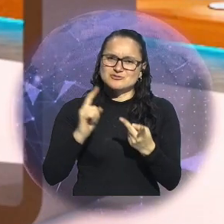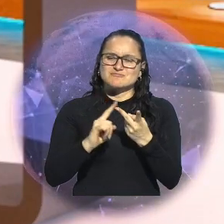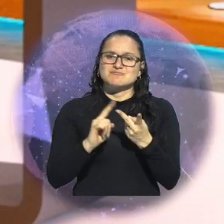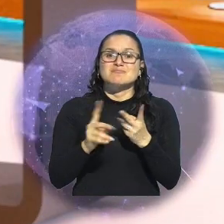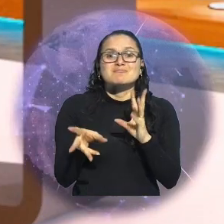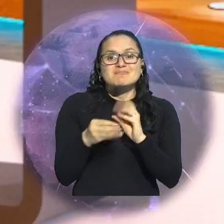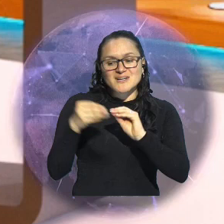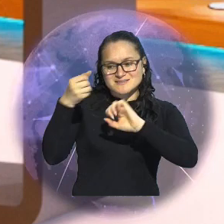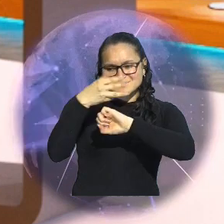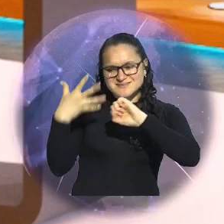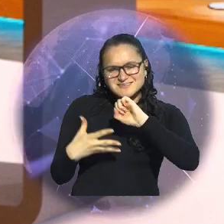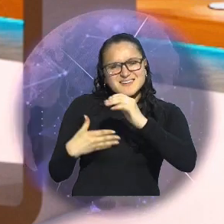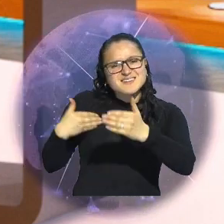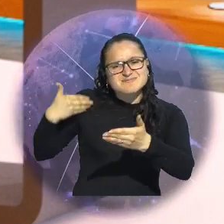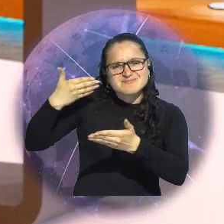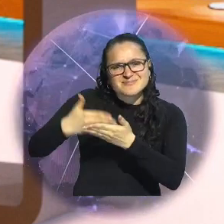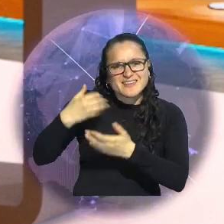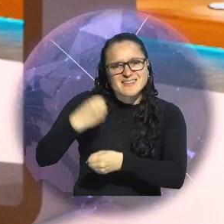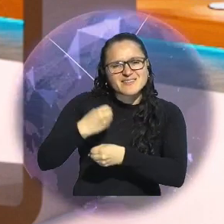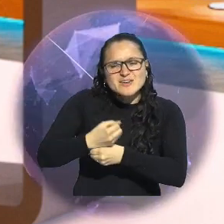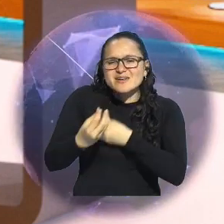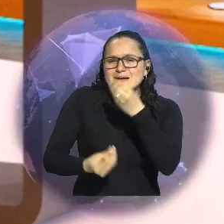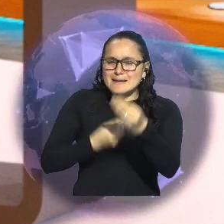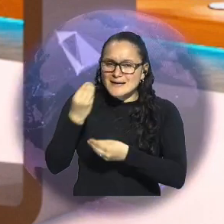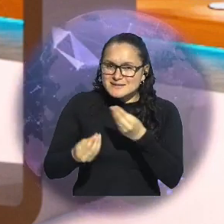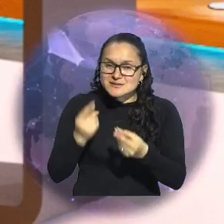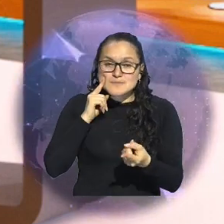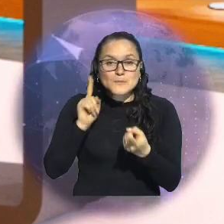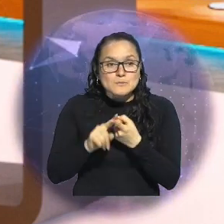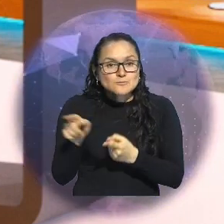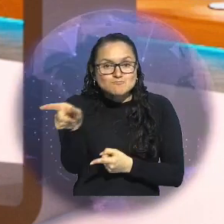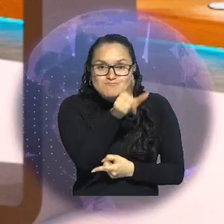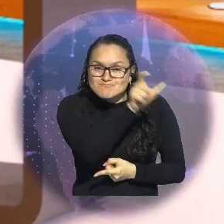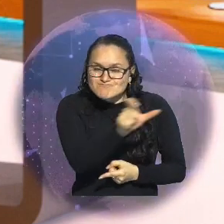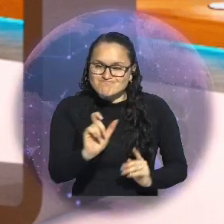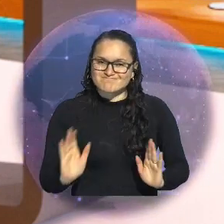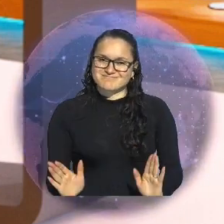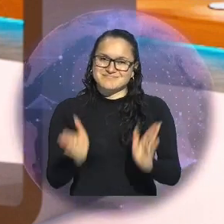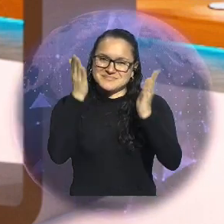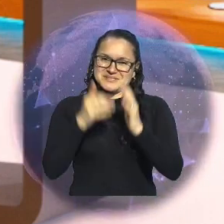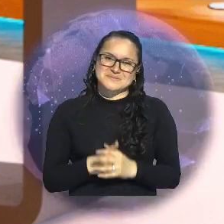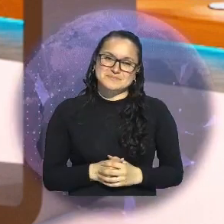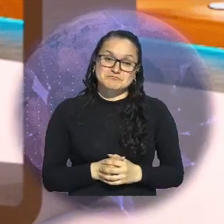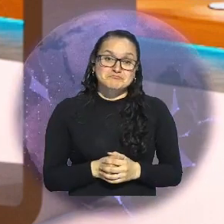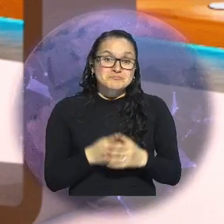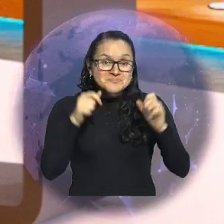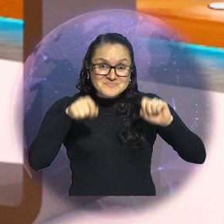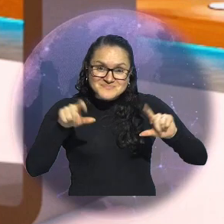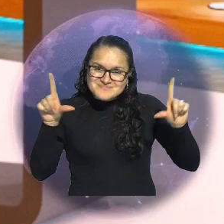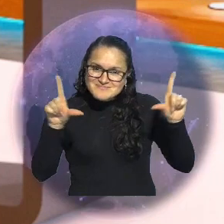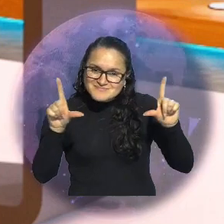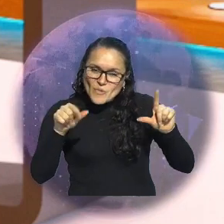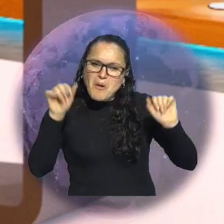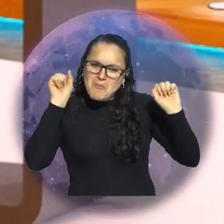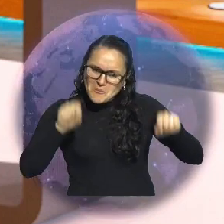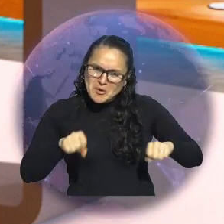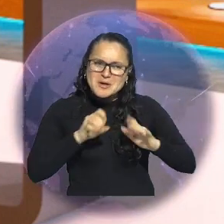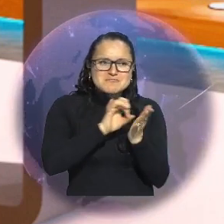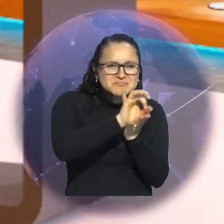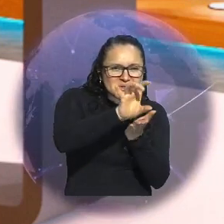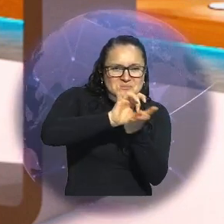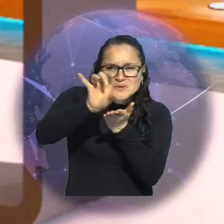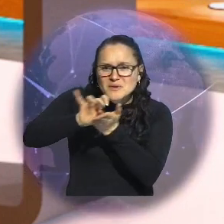viene desarrollando la crc para maximizar su bienestar los invitamos a compartir este programa para que cada día más colombianos